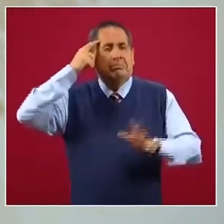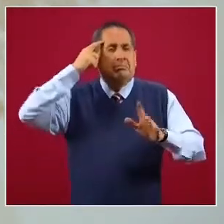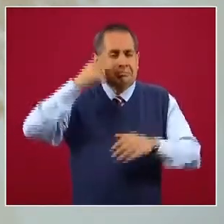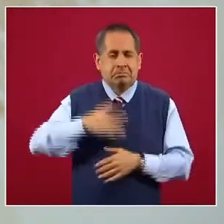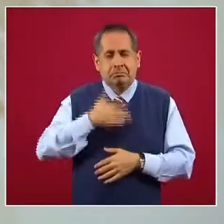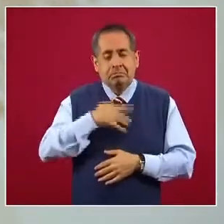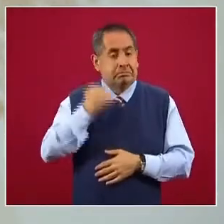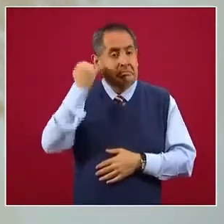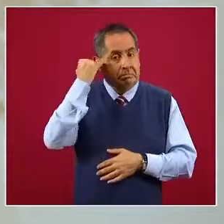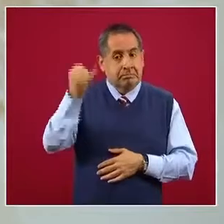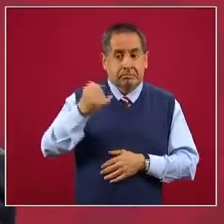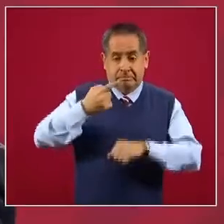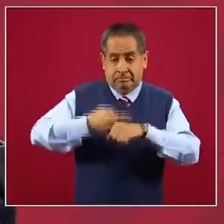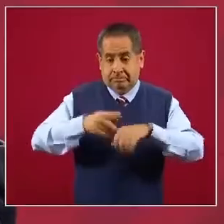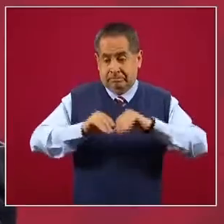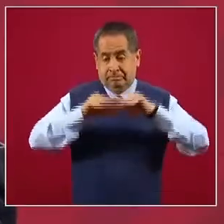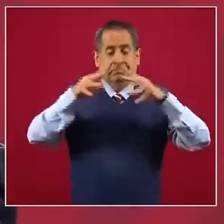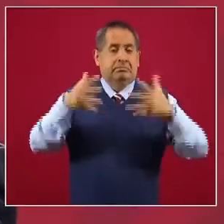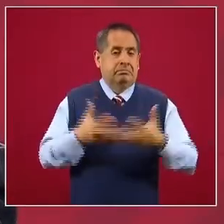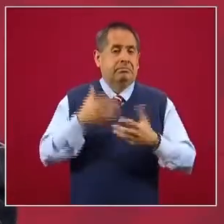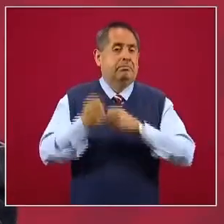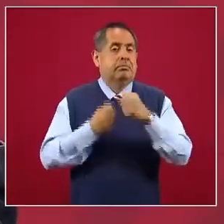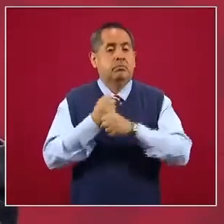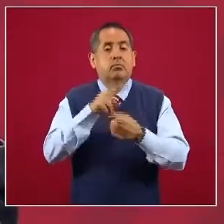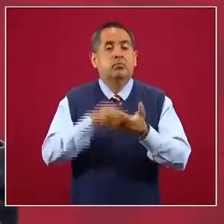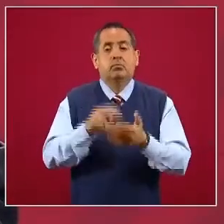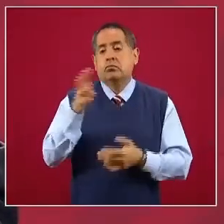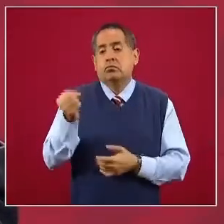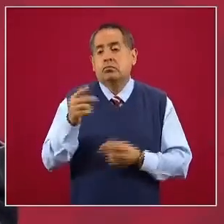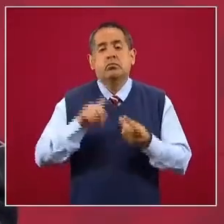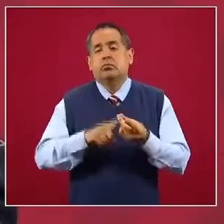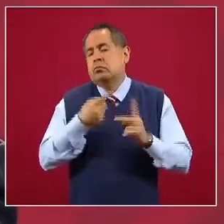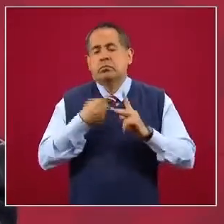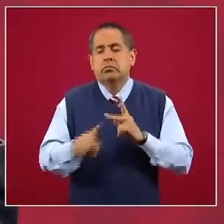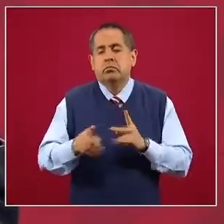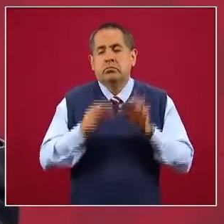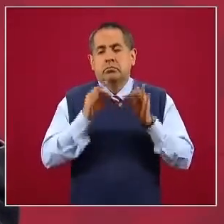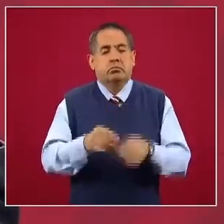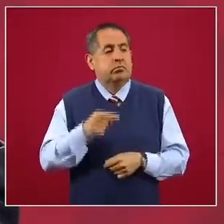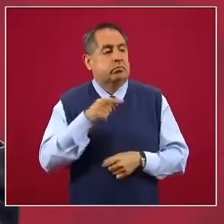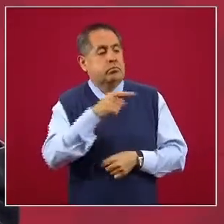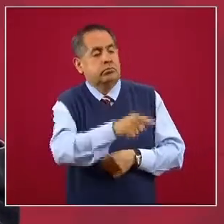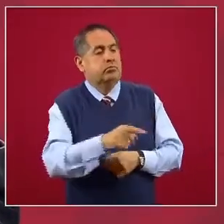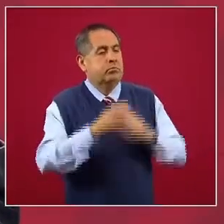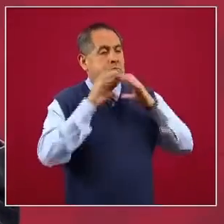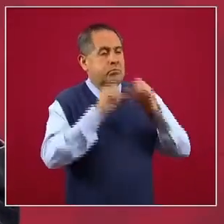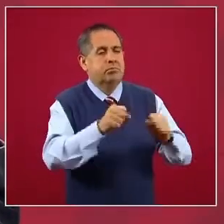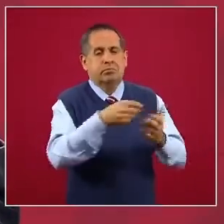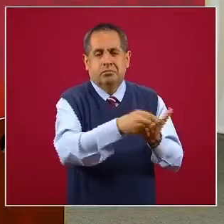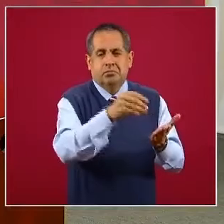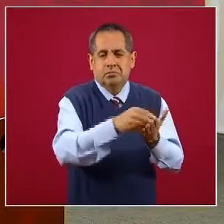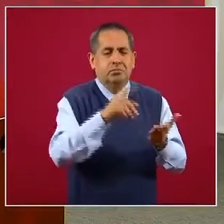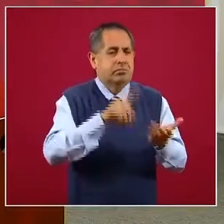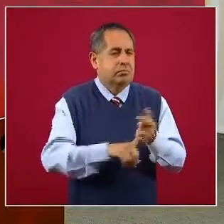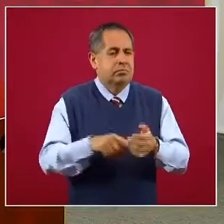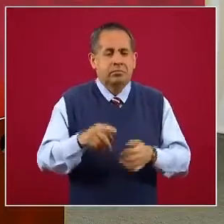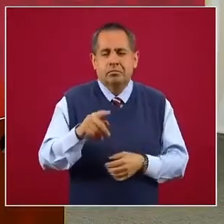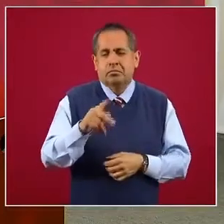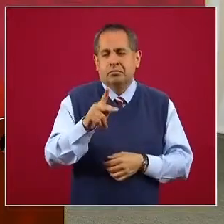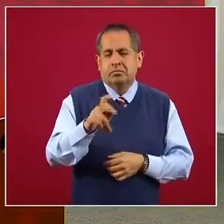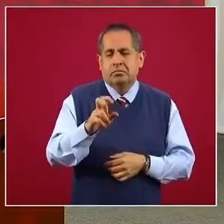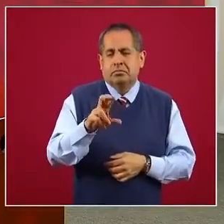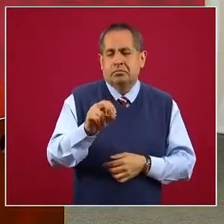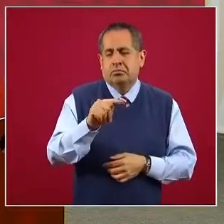ustedes, la idea de que la pandemia de influenza 2009 había iniciado en unas granjas porcinas en Perote,